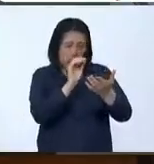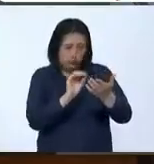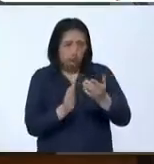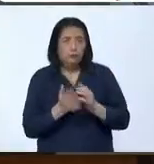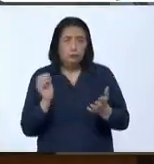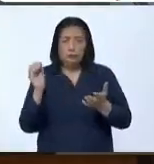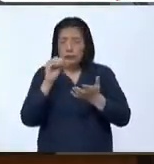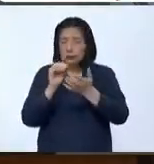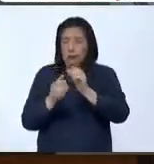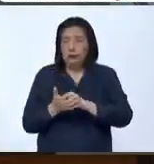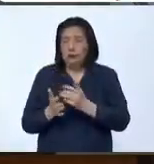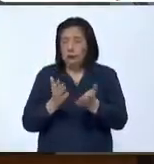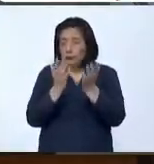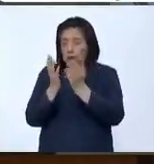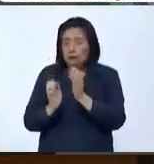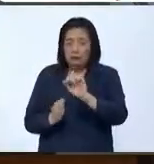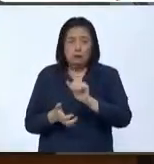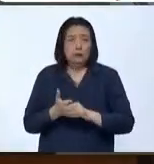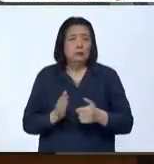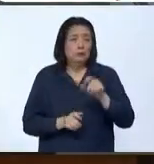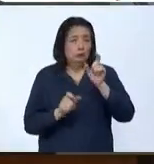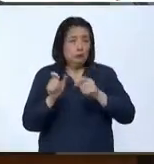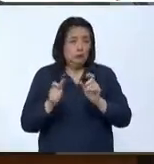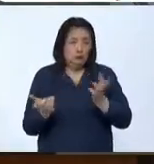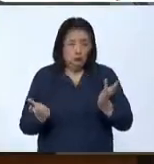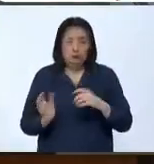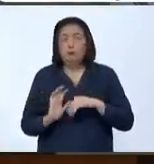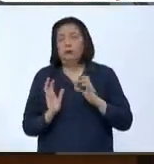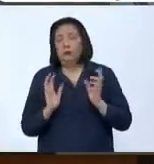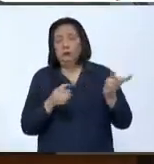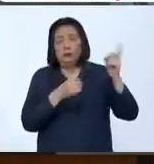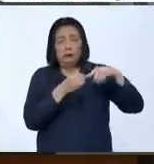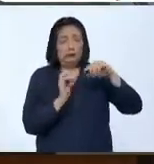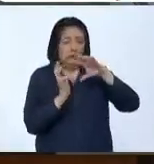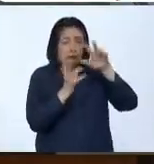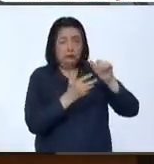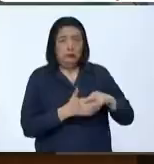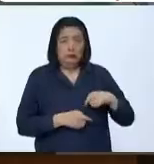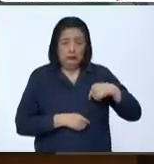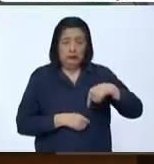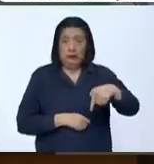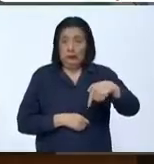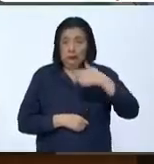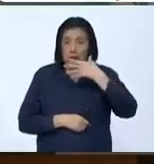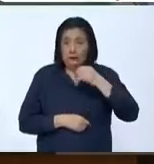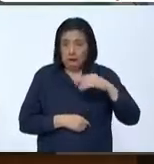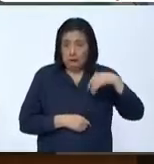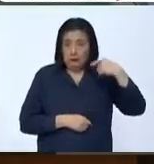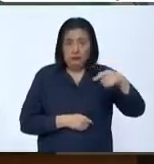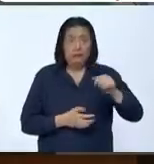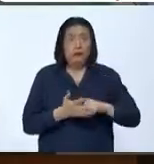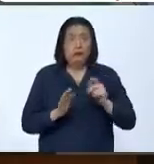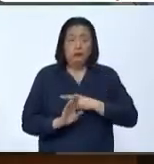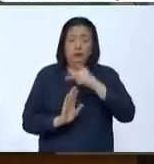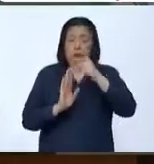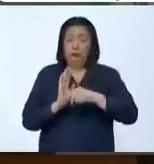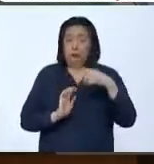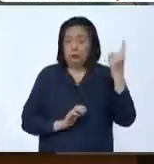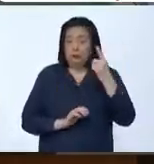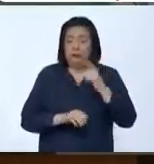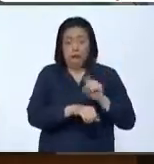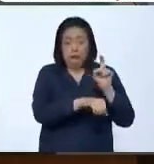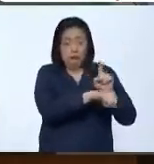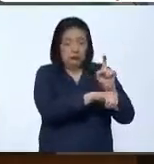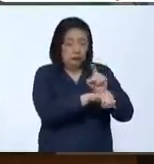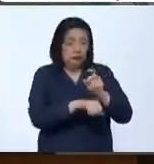competencias a los estudiantes como ciudadanos del mundo hasta diciembre próximo el programa Nacional de